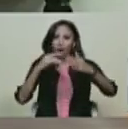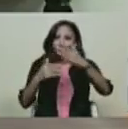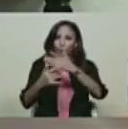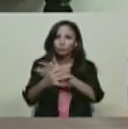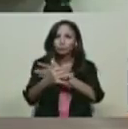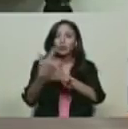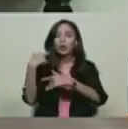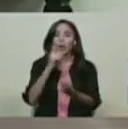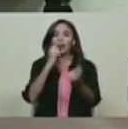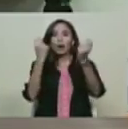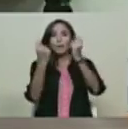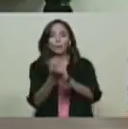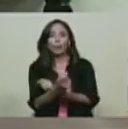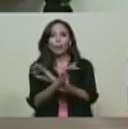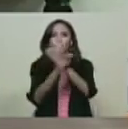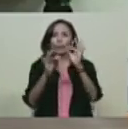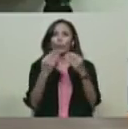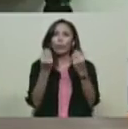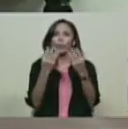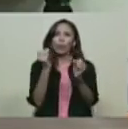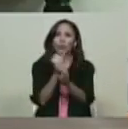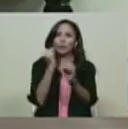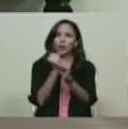bueno, renovar los métodos de trabajo,